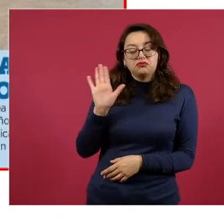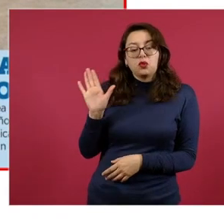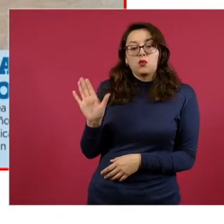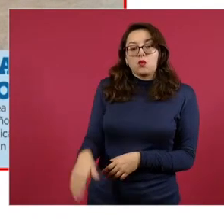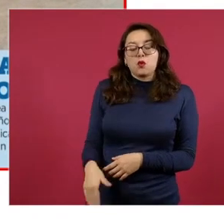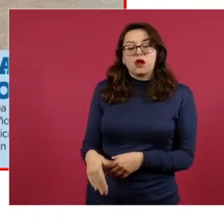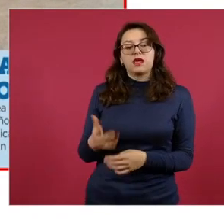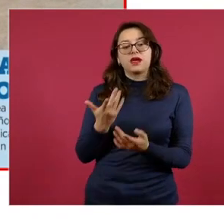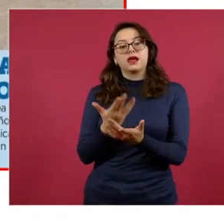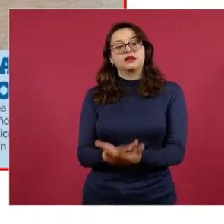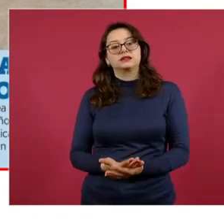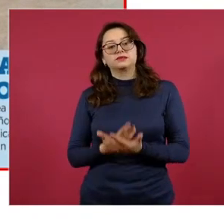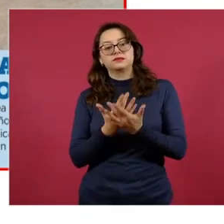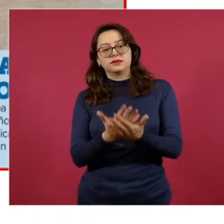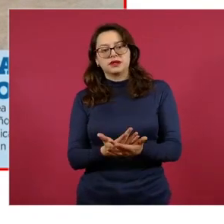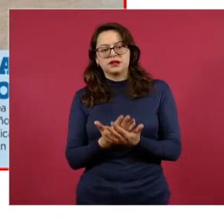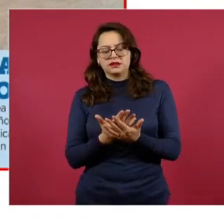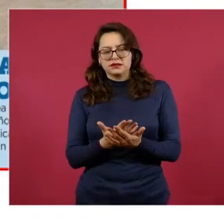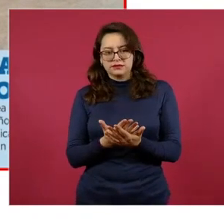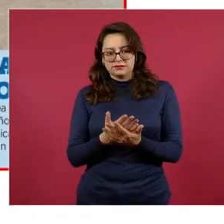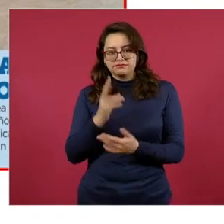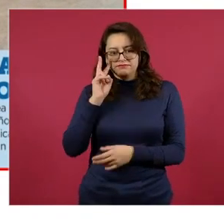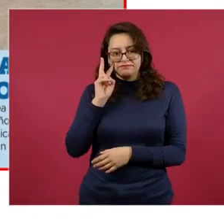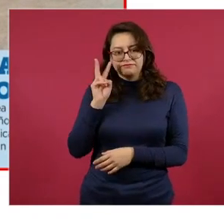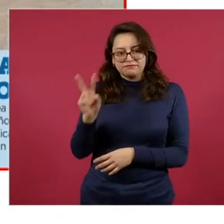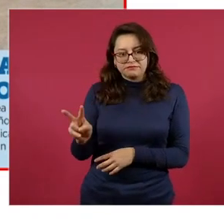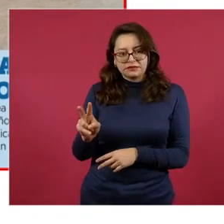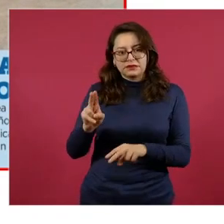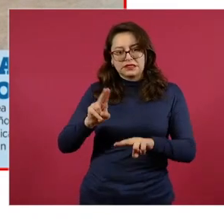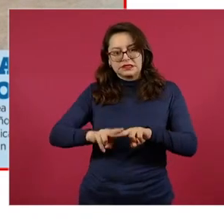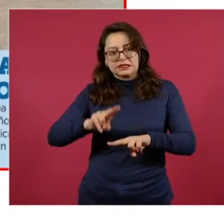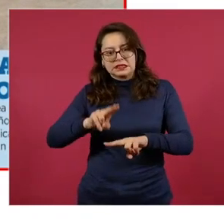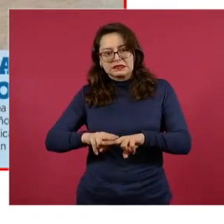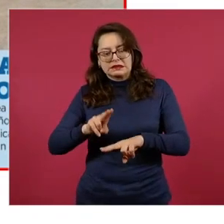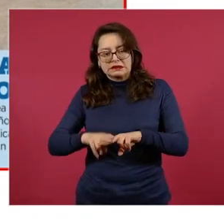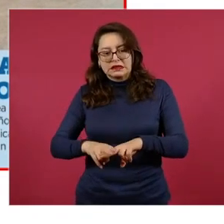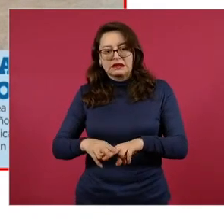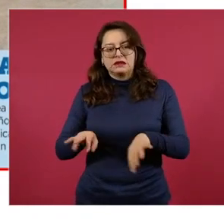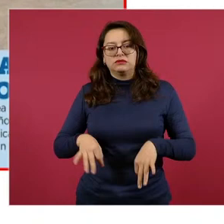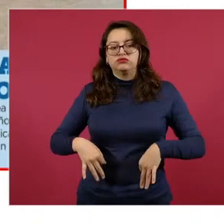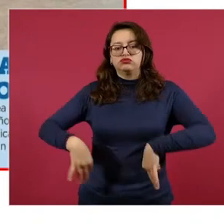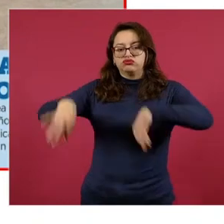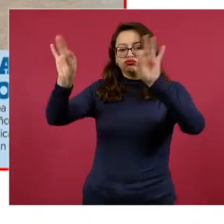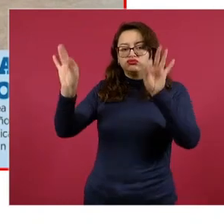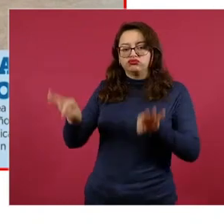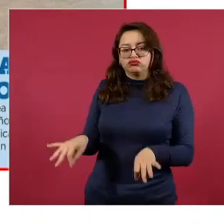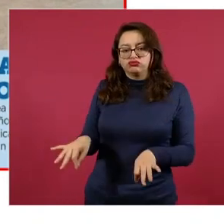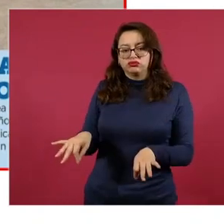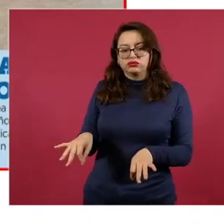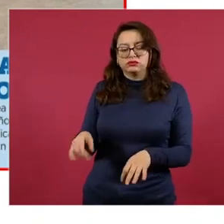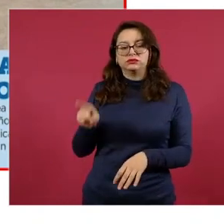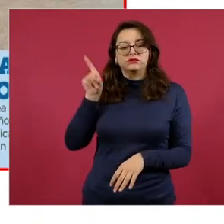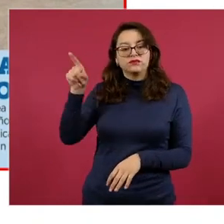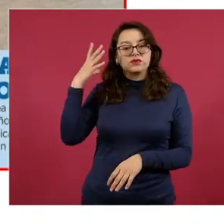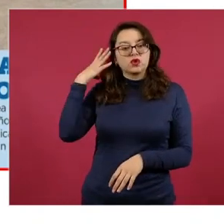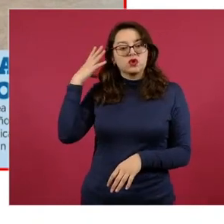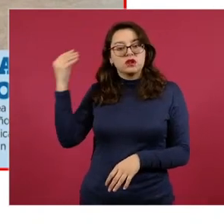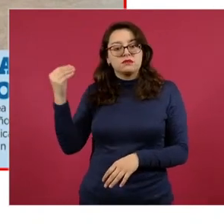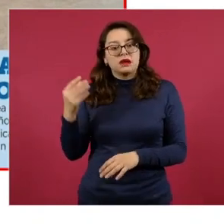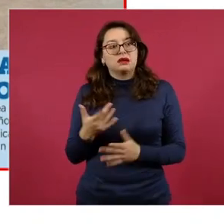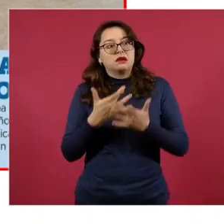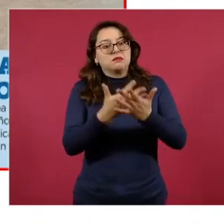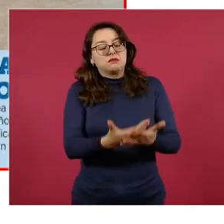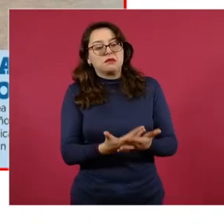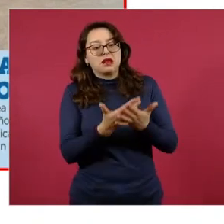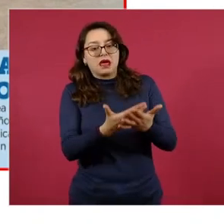es acompañada de una persona sentada en la sala de espera cubierta por una sábana en un hospital de Colima. El